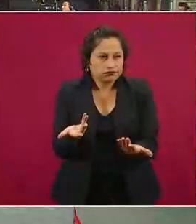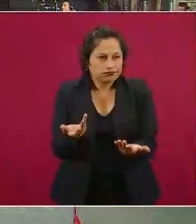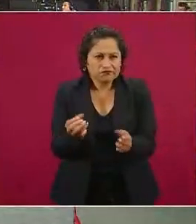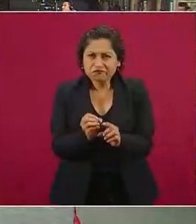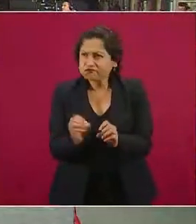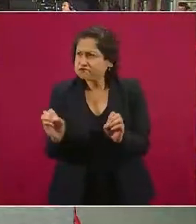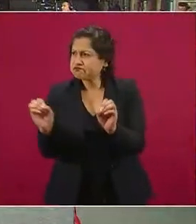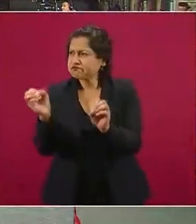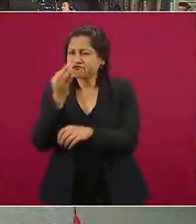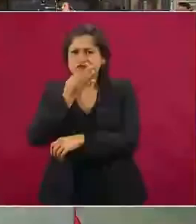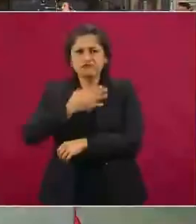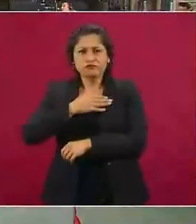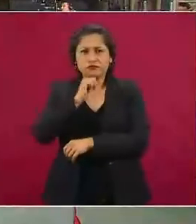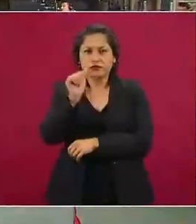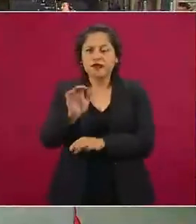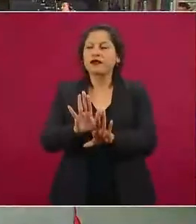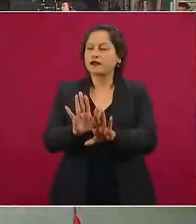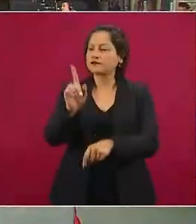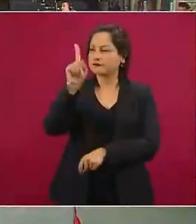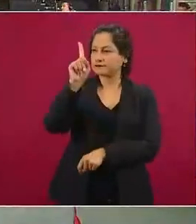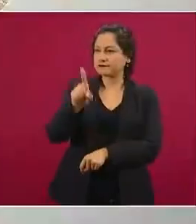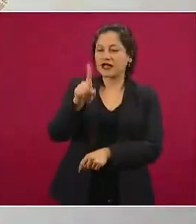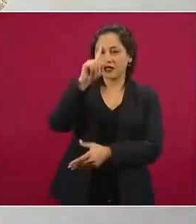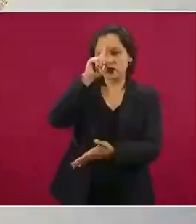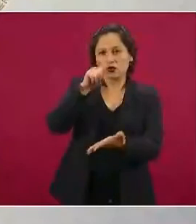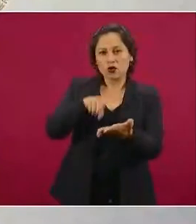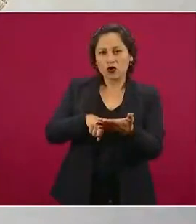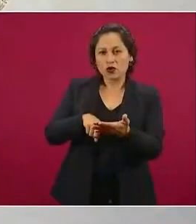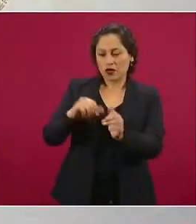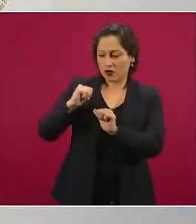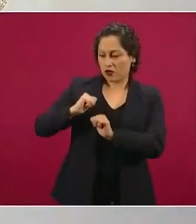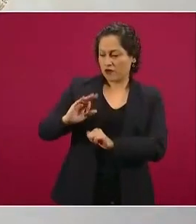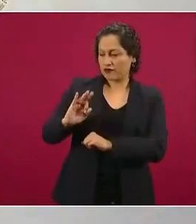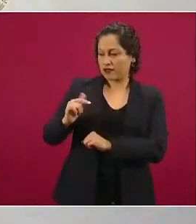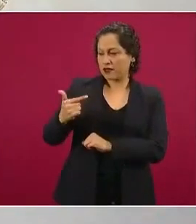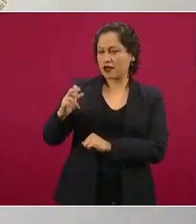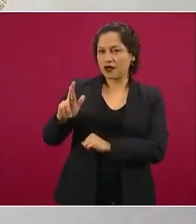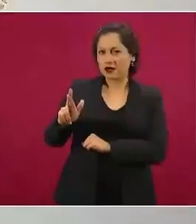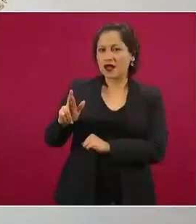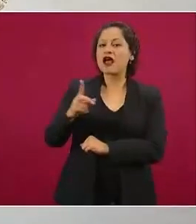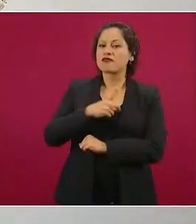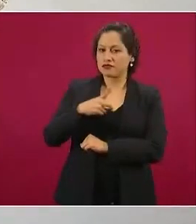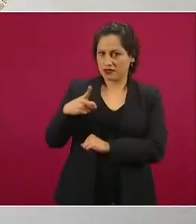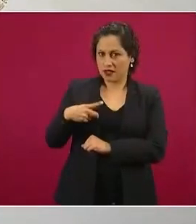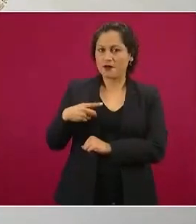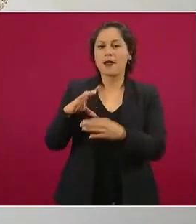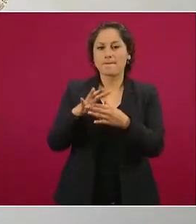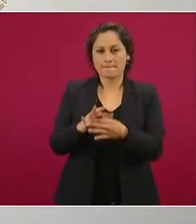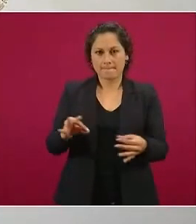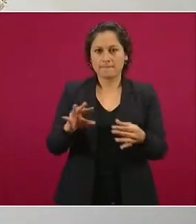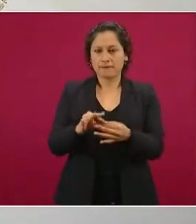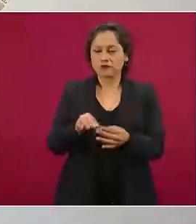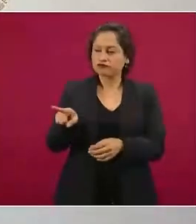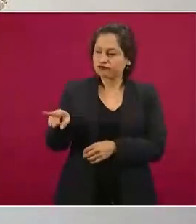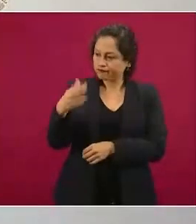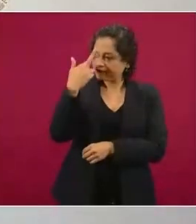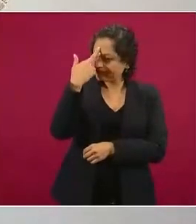de informar la fiscalía, porque en efecto coincido contigo. Y además